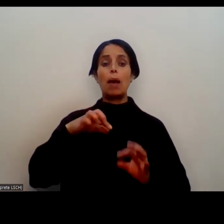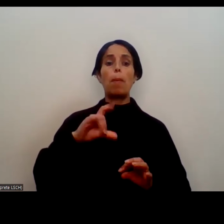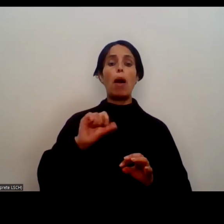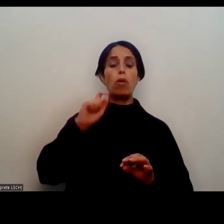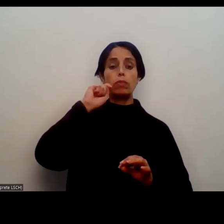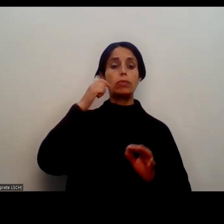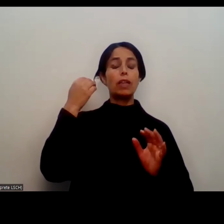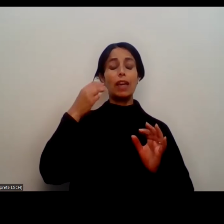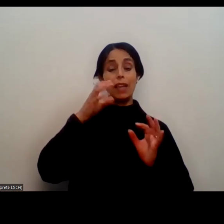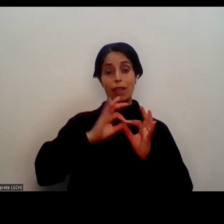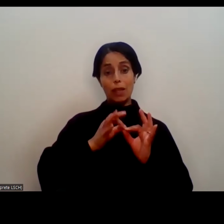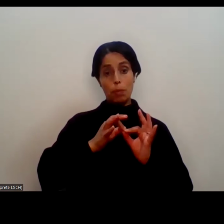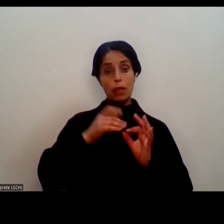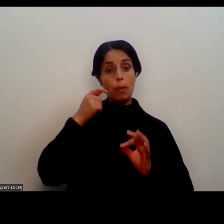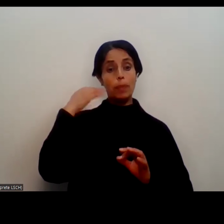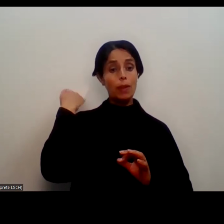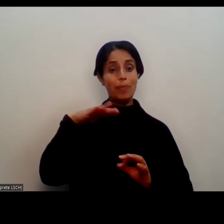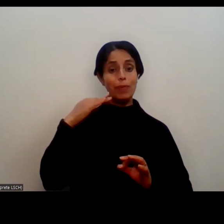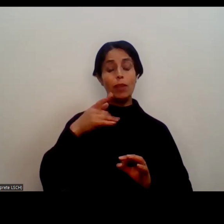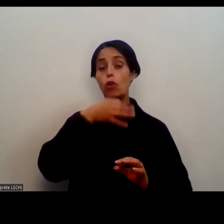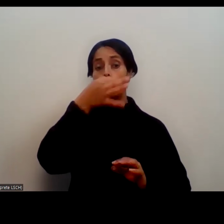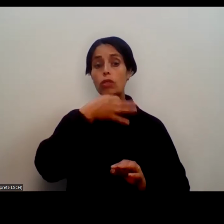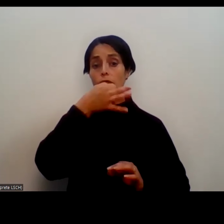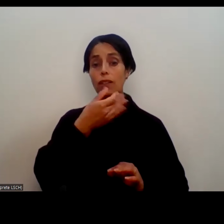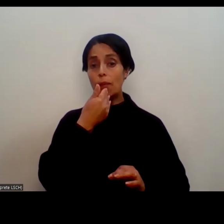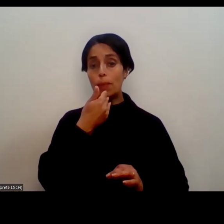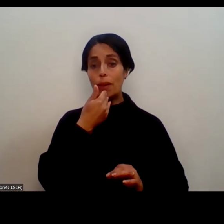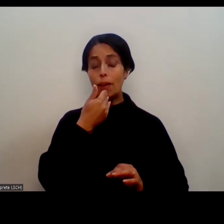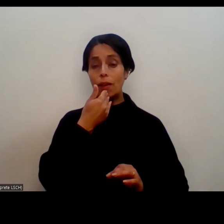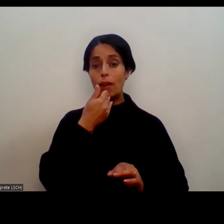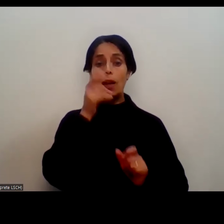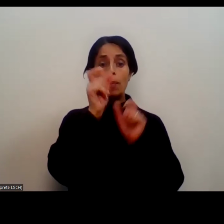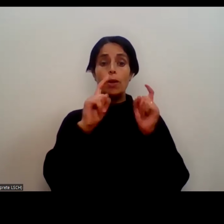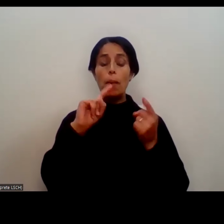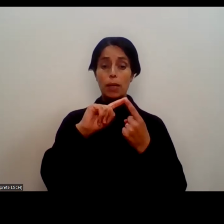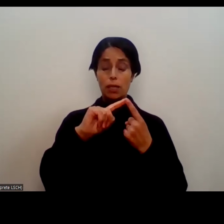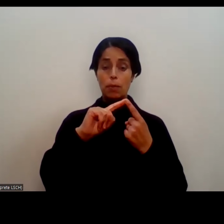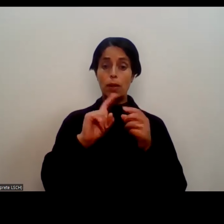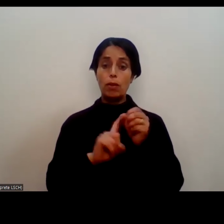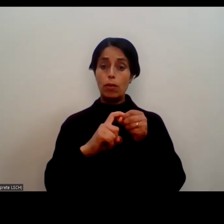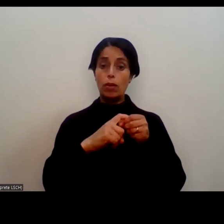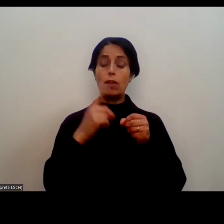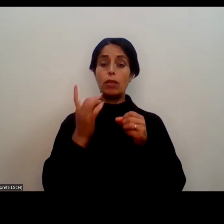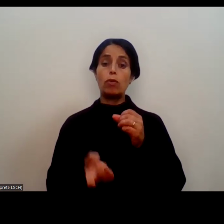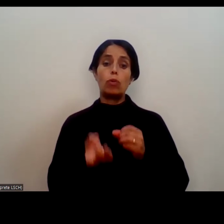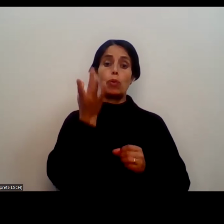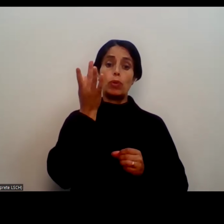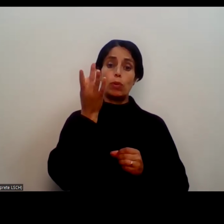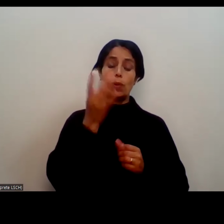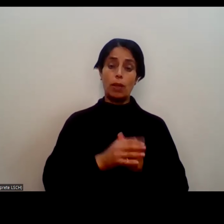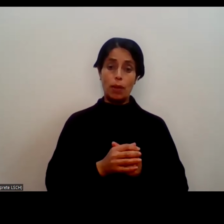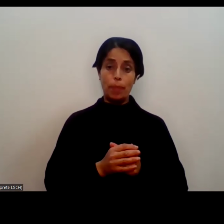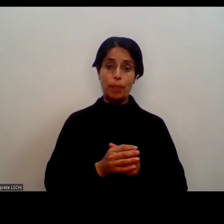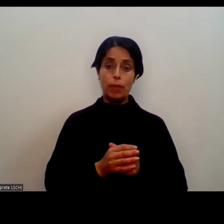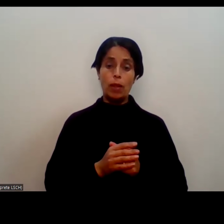la interpretación. Comentarles también a nuestros participantes que la charla va a quedar subida probablemente